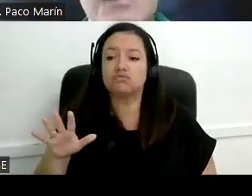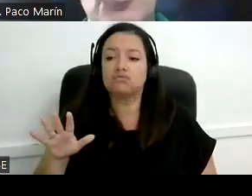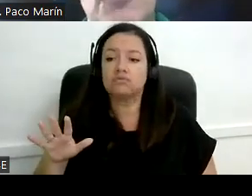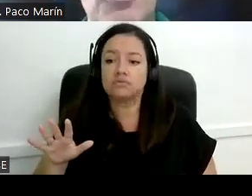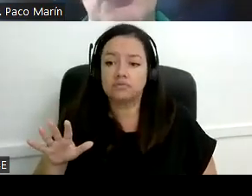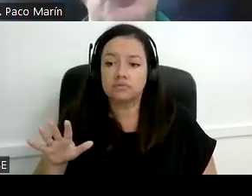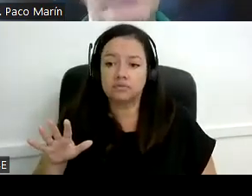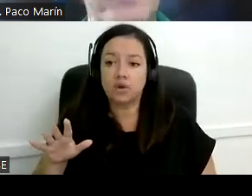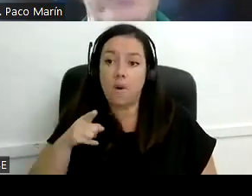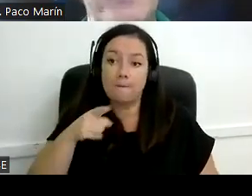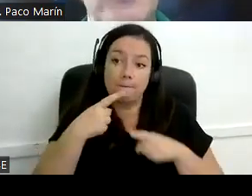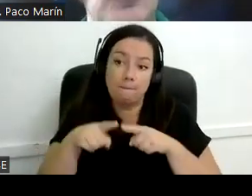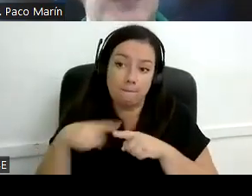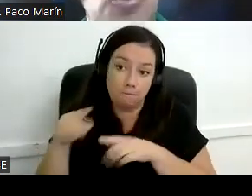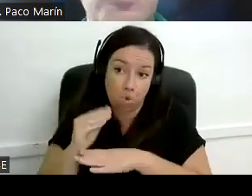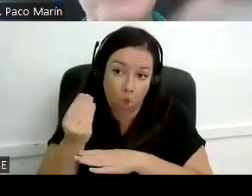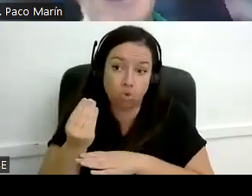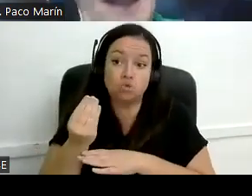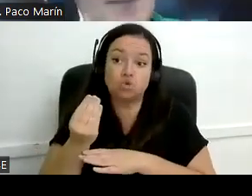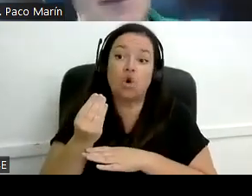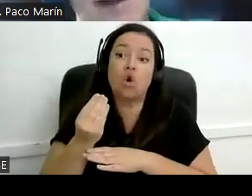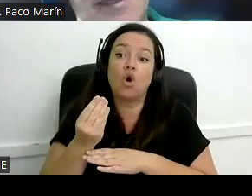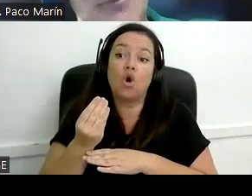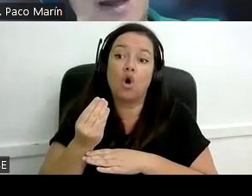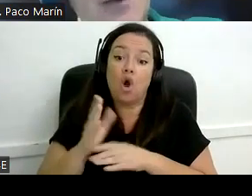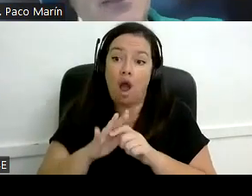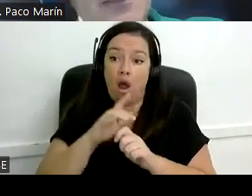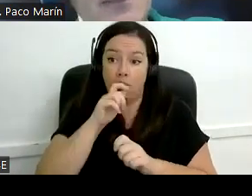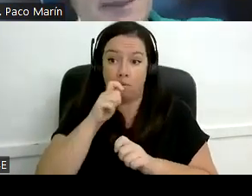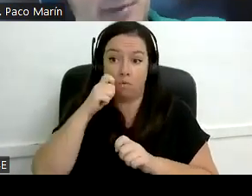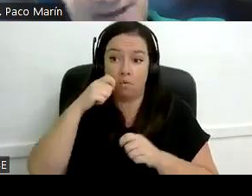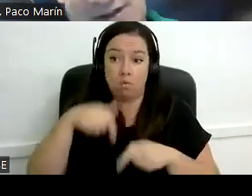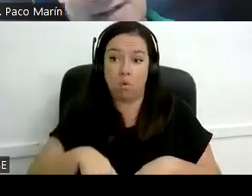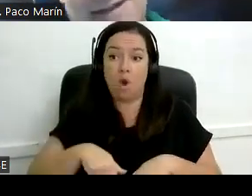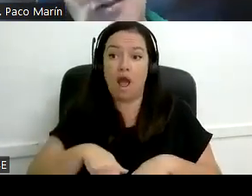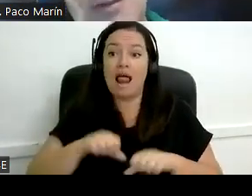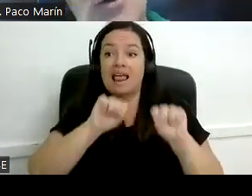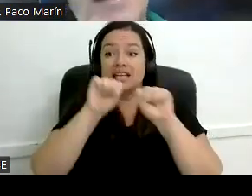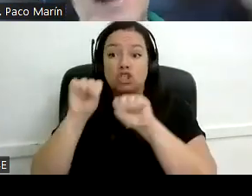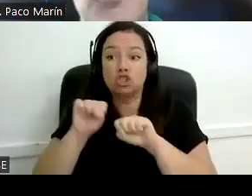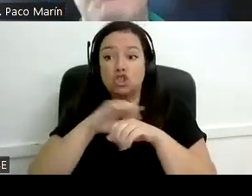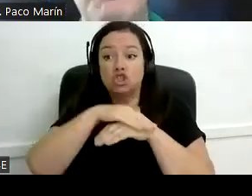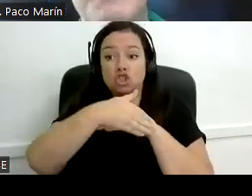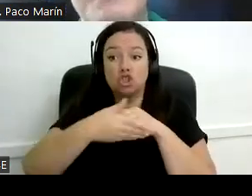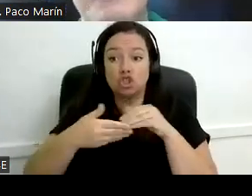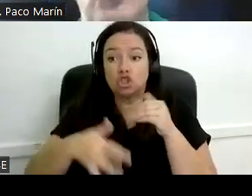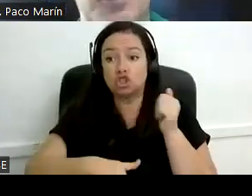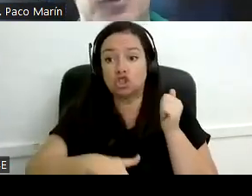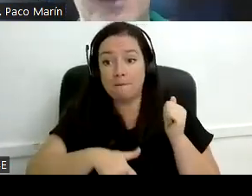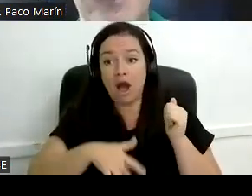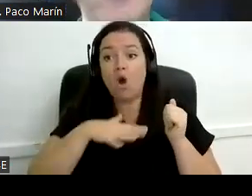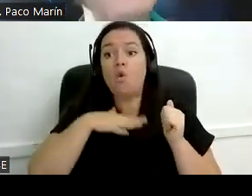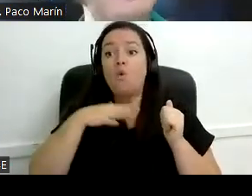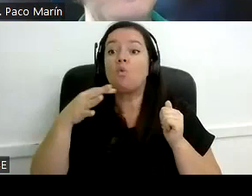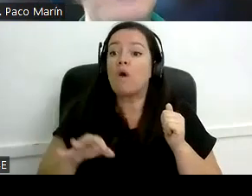ejemplo. Son productos que no se absorben, que hacen de protección a nivel de estómago, y puede permitir que no se